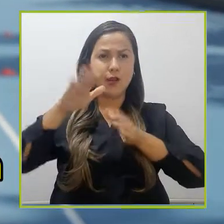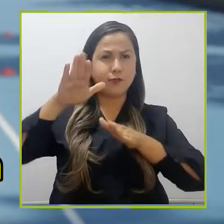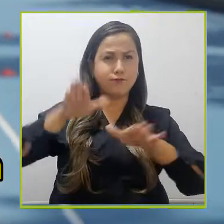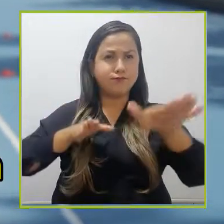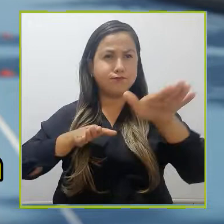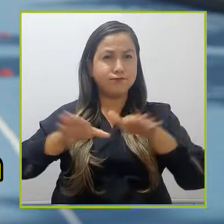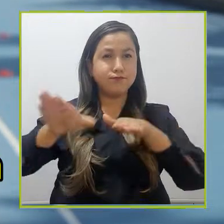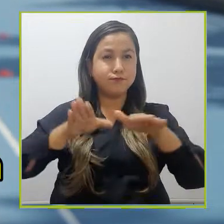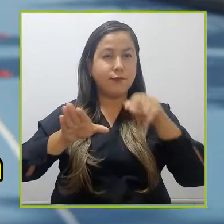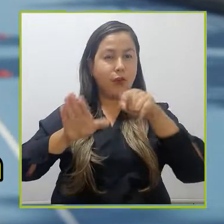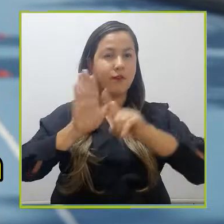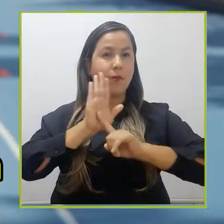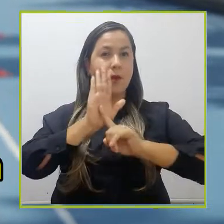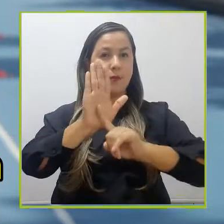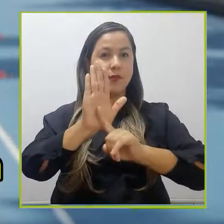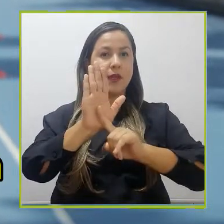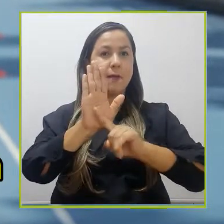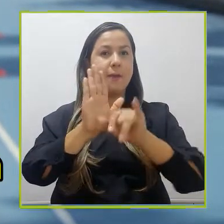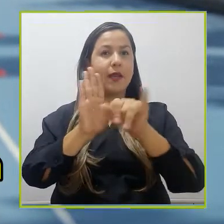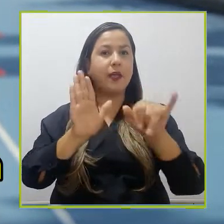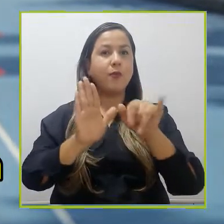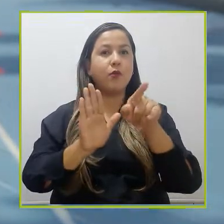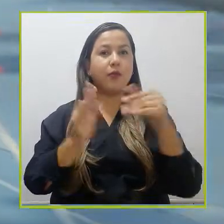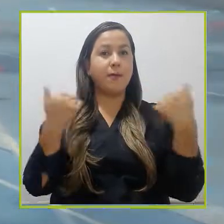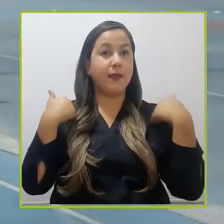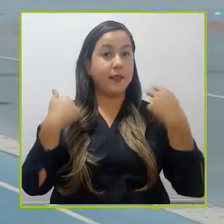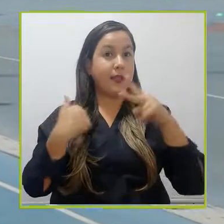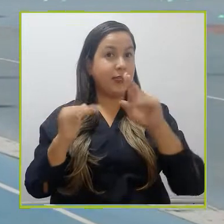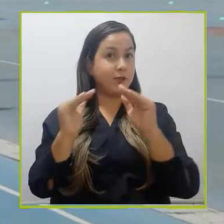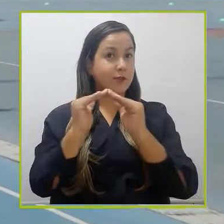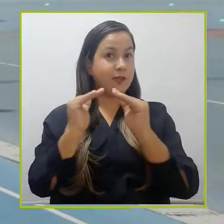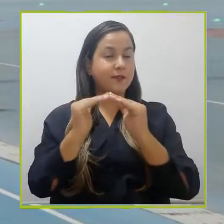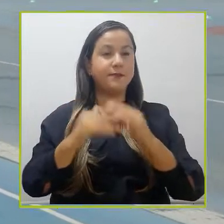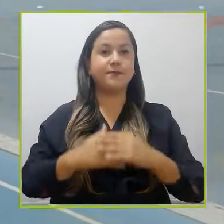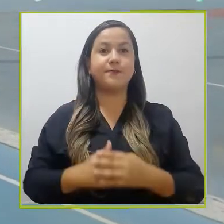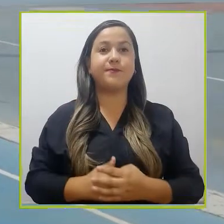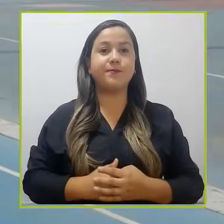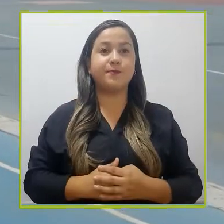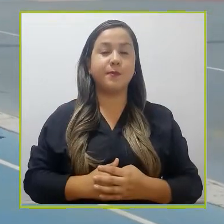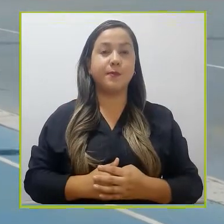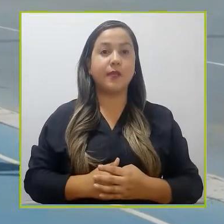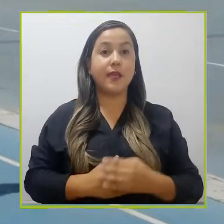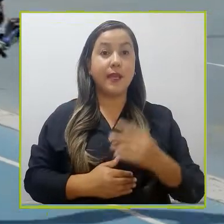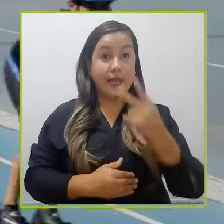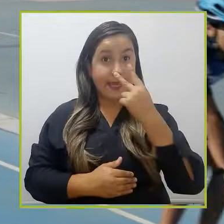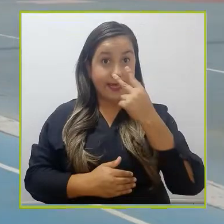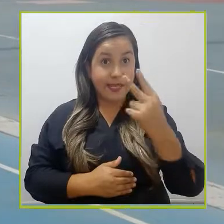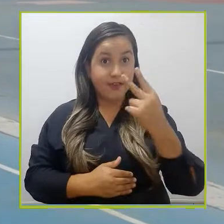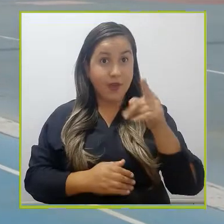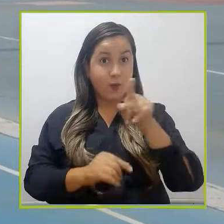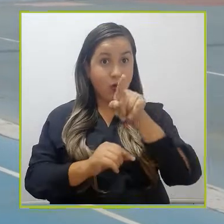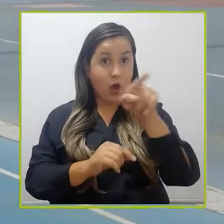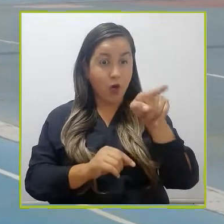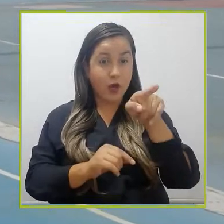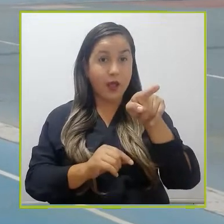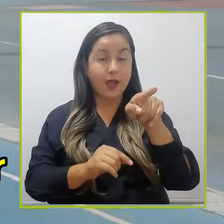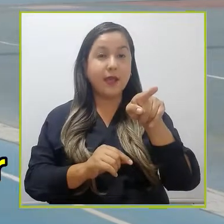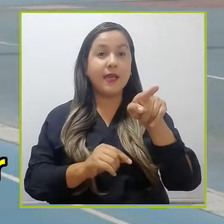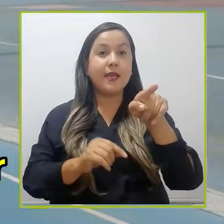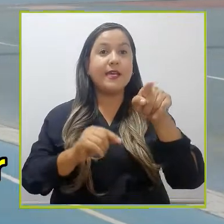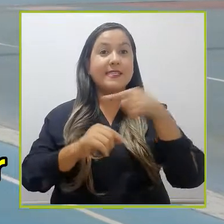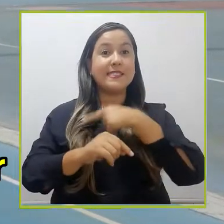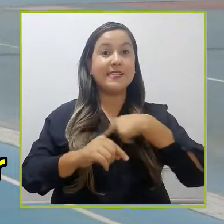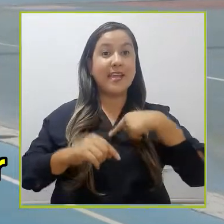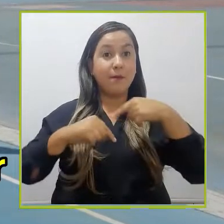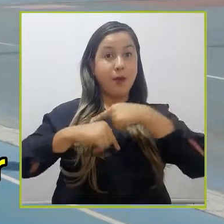dejar a continuación para que los puedan disfrutar ustedes en su casa. Ya, el ejercicio que están viendo a continuación se llama slalom, ¿no es cierto? Al